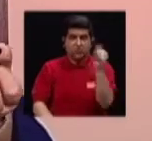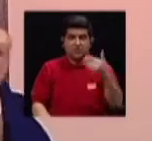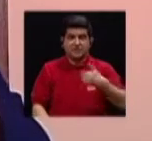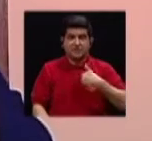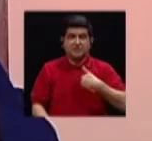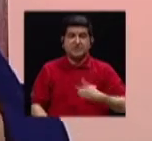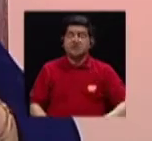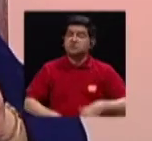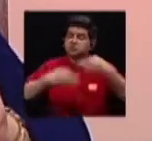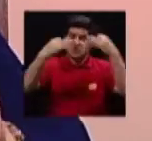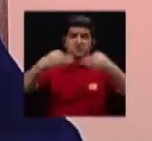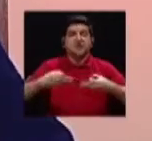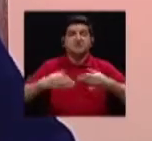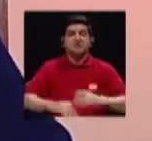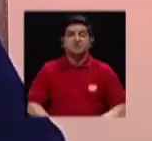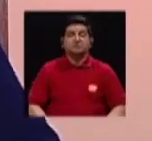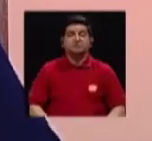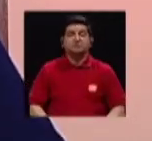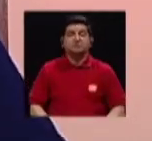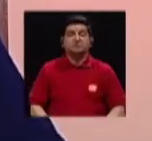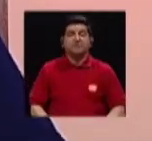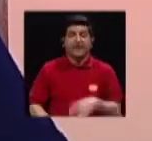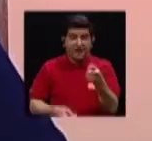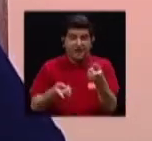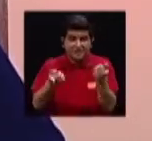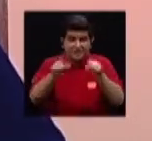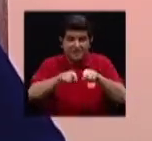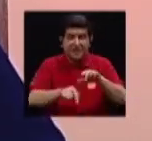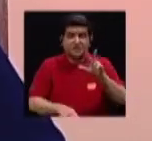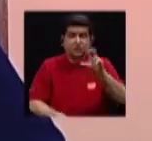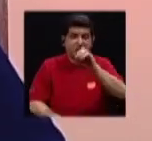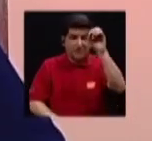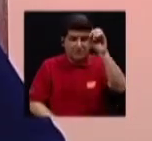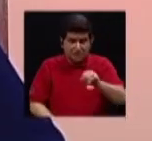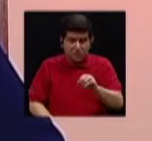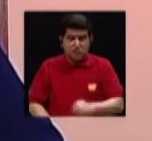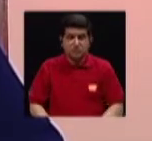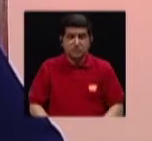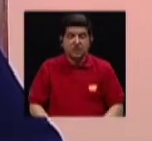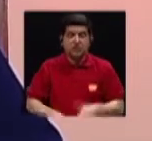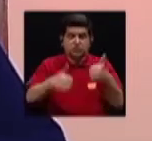sentencia. Tenemos sentencia donde otro 30%